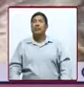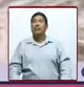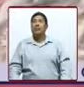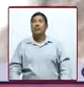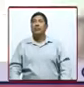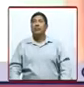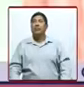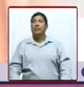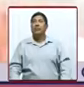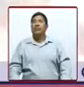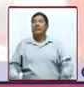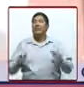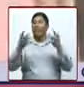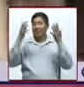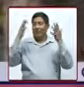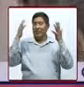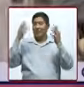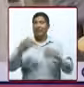Aquí ya está.